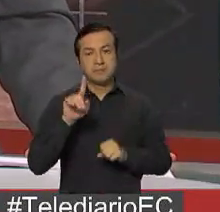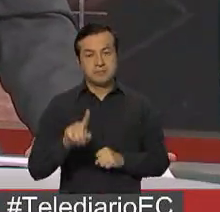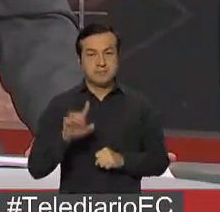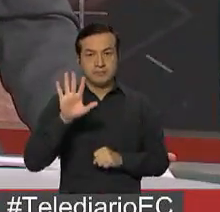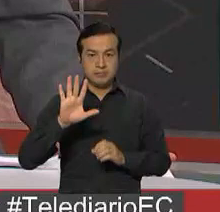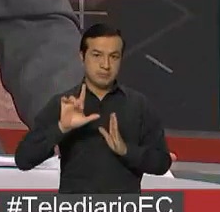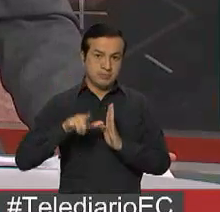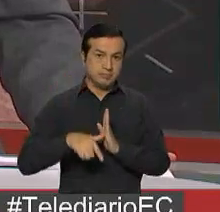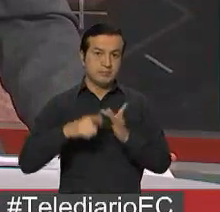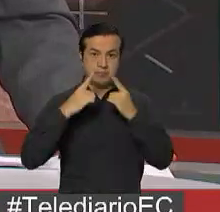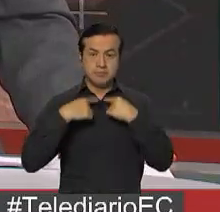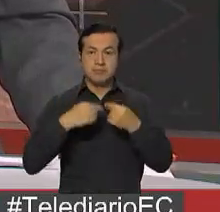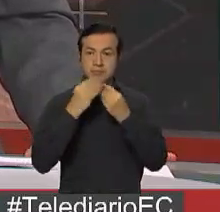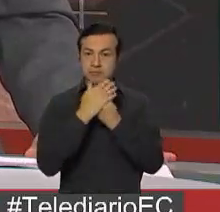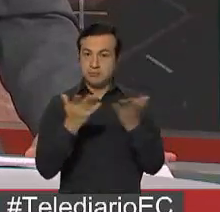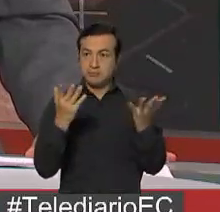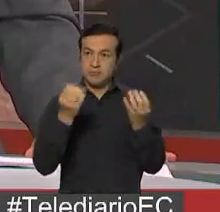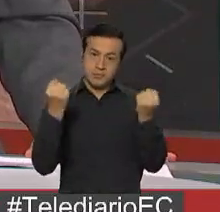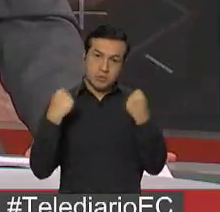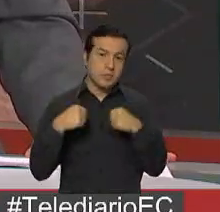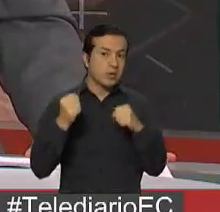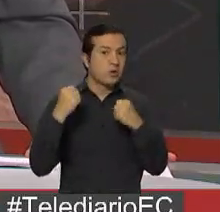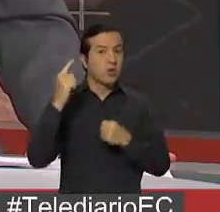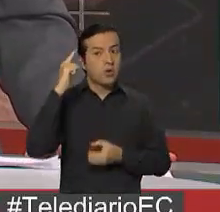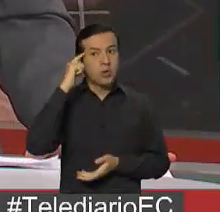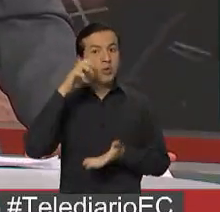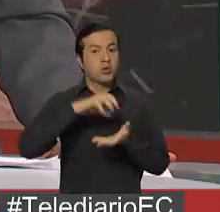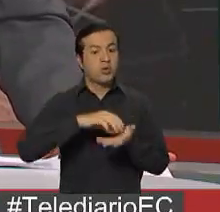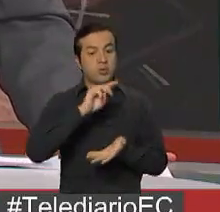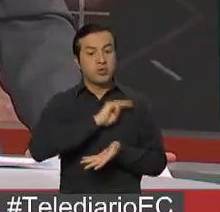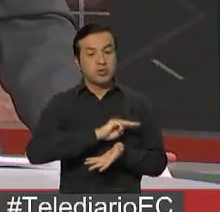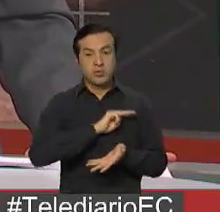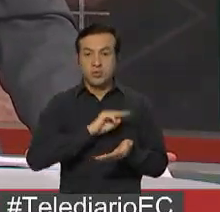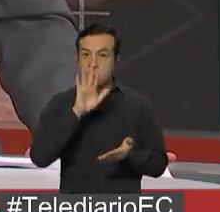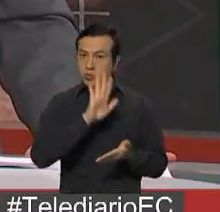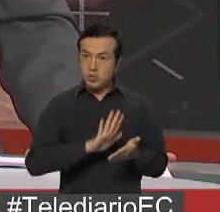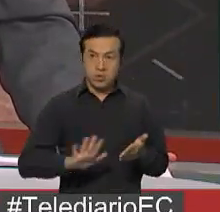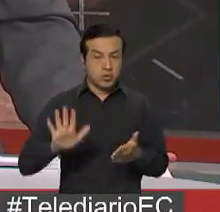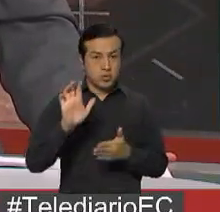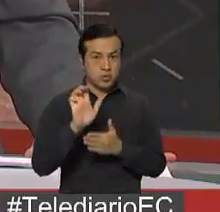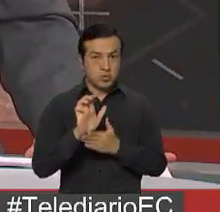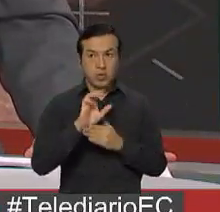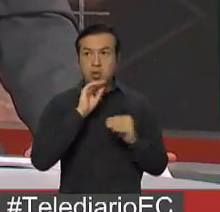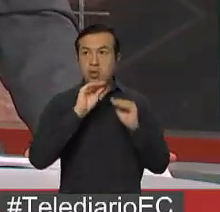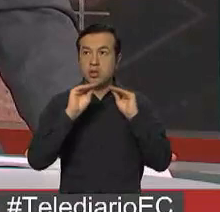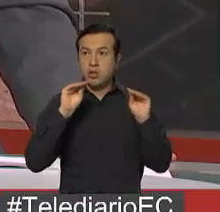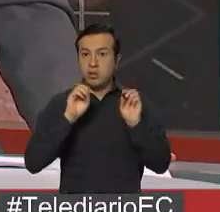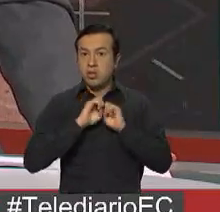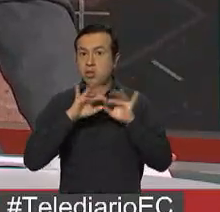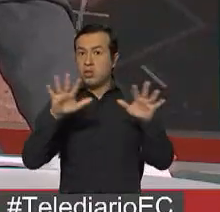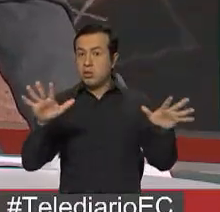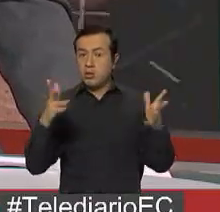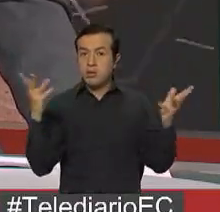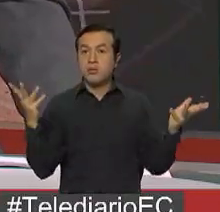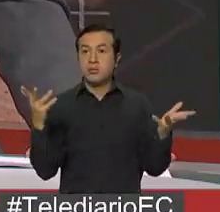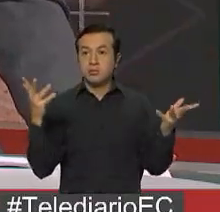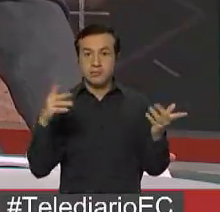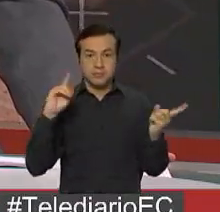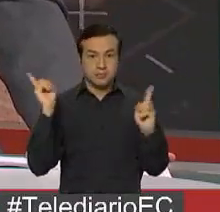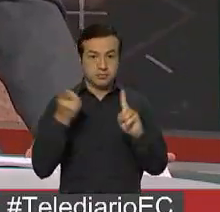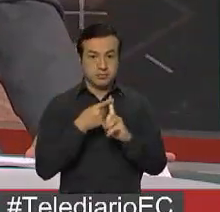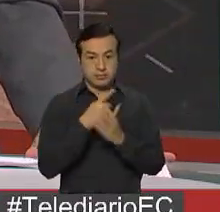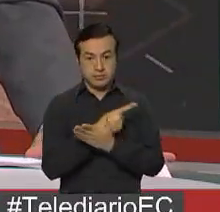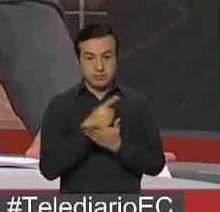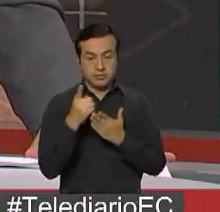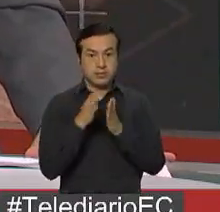minutos en medio de los esfuerzos que realiza el gobierno y los municipios del país para evitar la propagación de coronavirus en esta primera semana